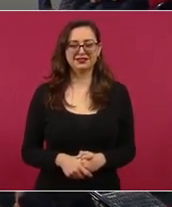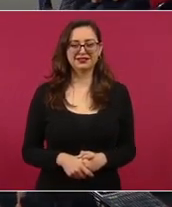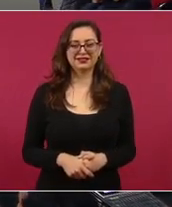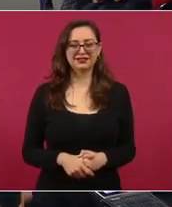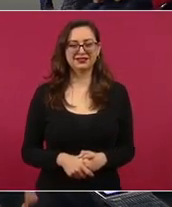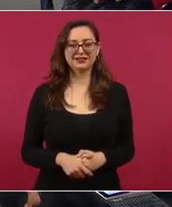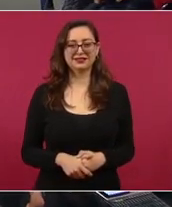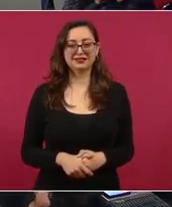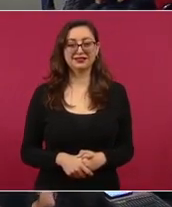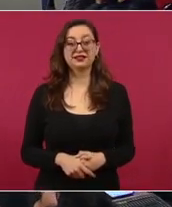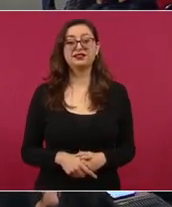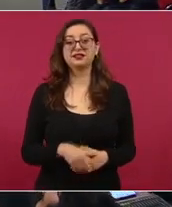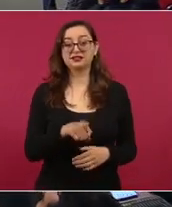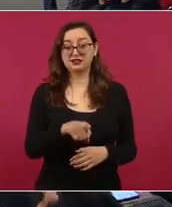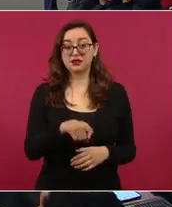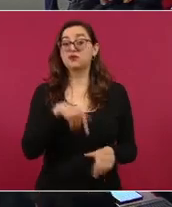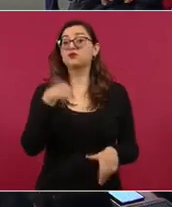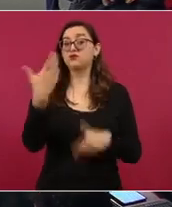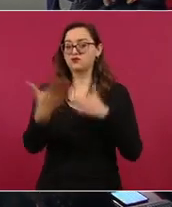¿Sigues tú, AMLO?